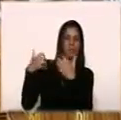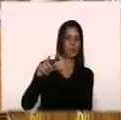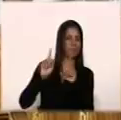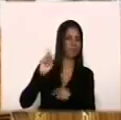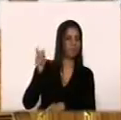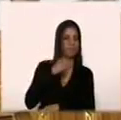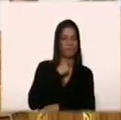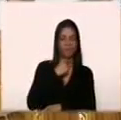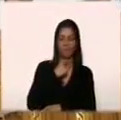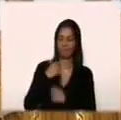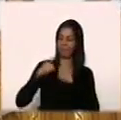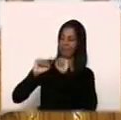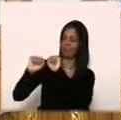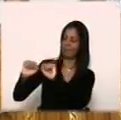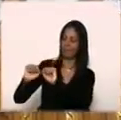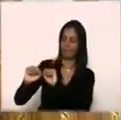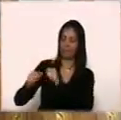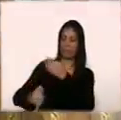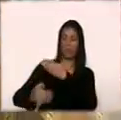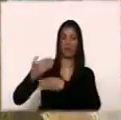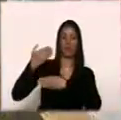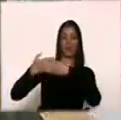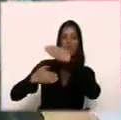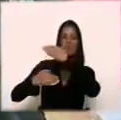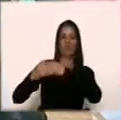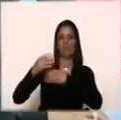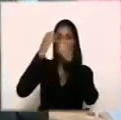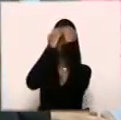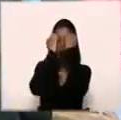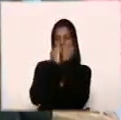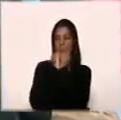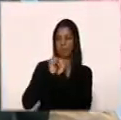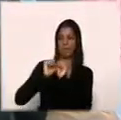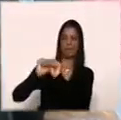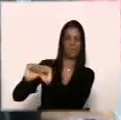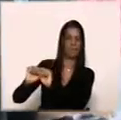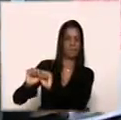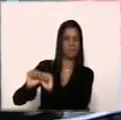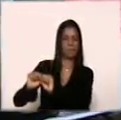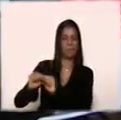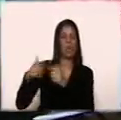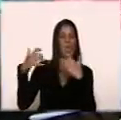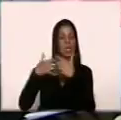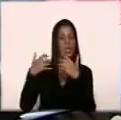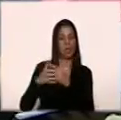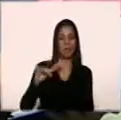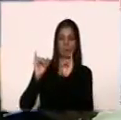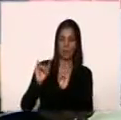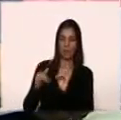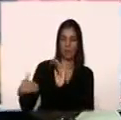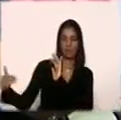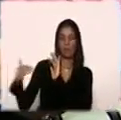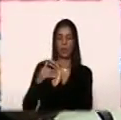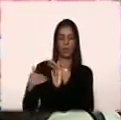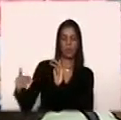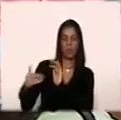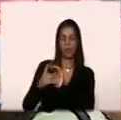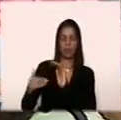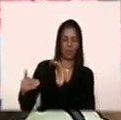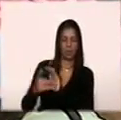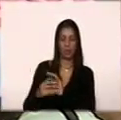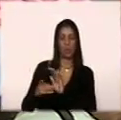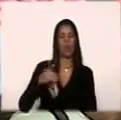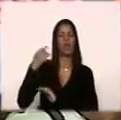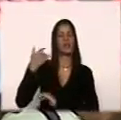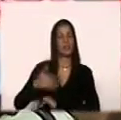a las guarimbas, en rechazo a la guerra fratricida que en más de una oportunidad ha sido planteada por la